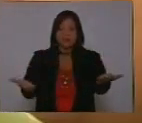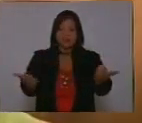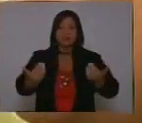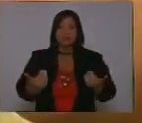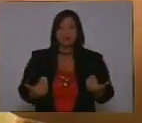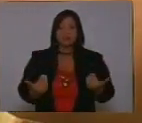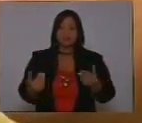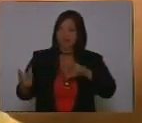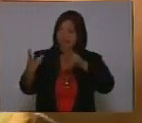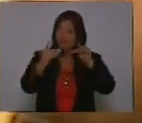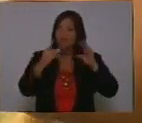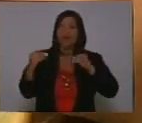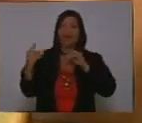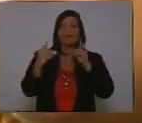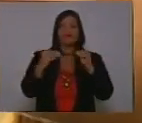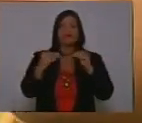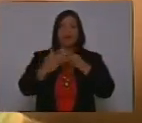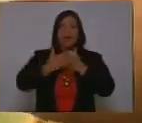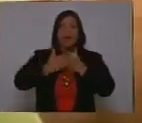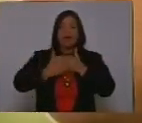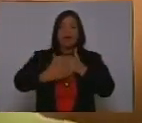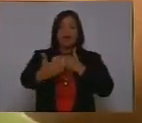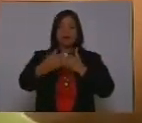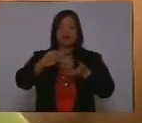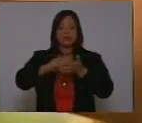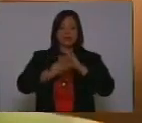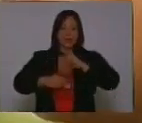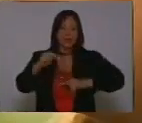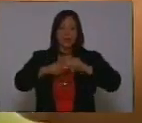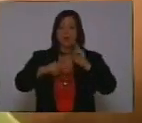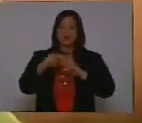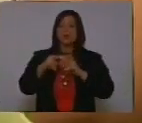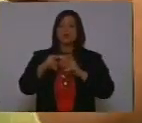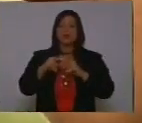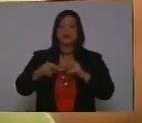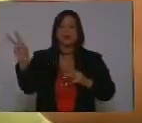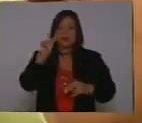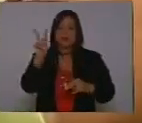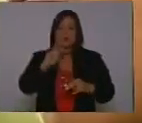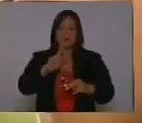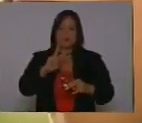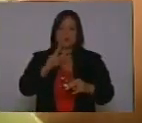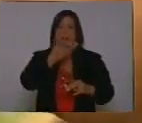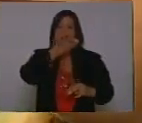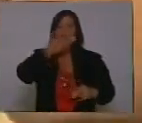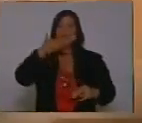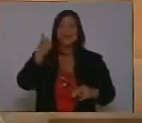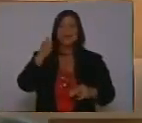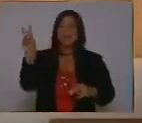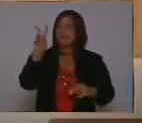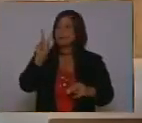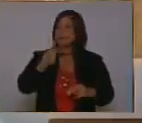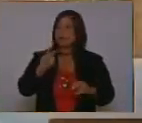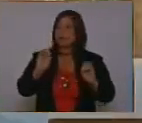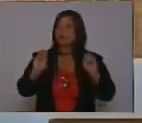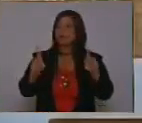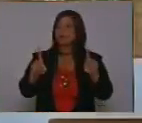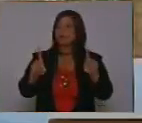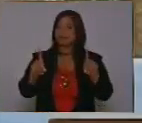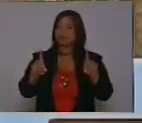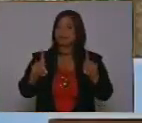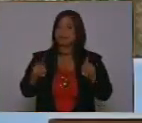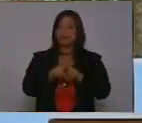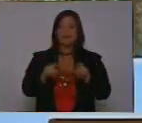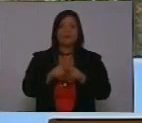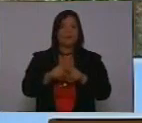y debatir y avanzar a la construcción de una Venezuela mejor, una Venezuela de oportunidades como las